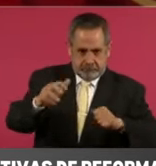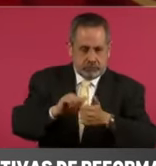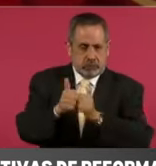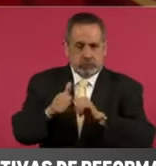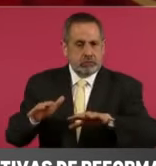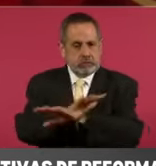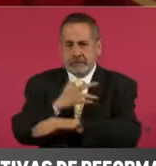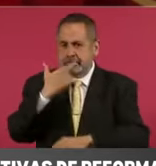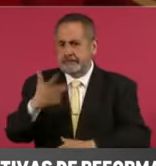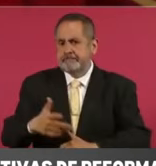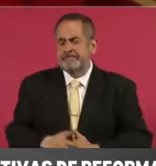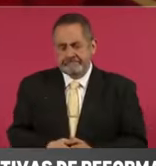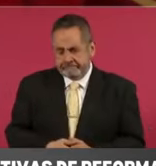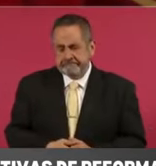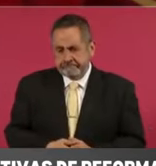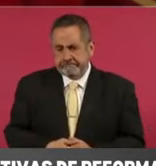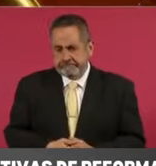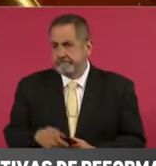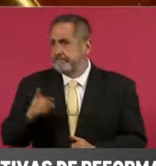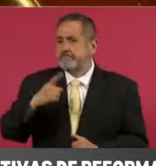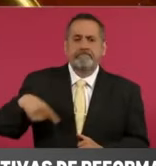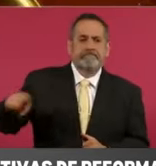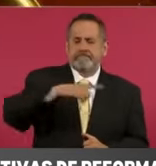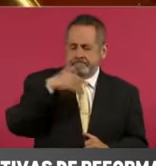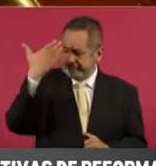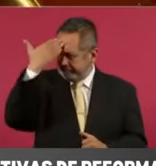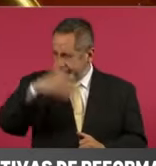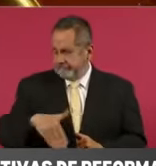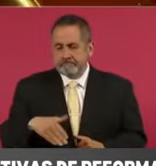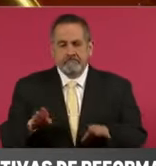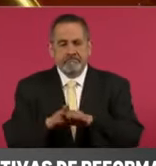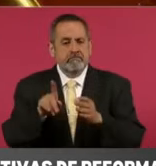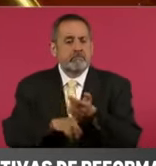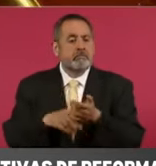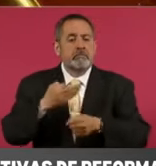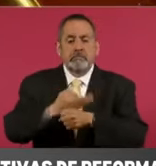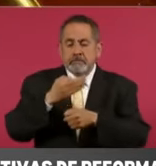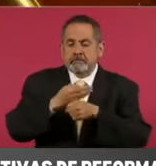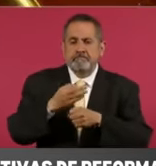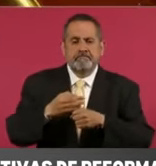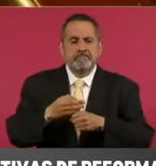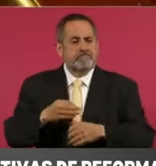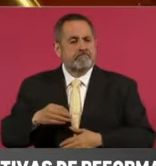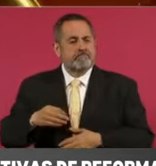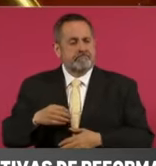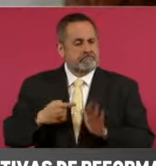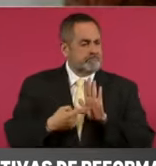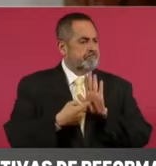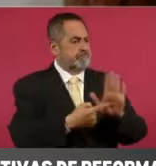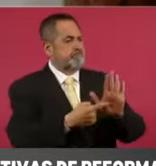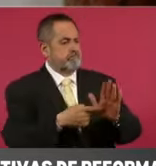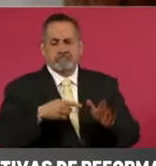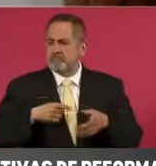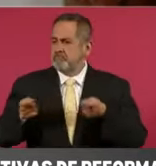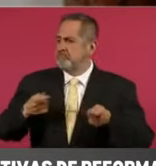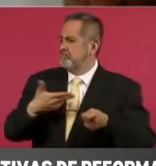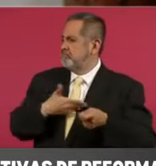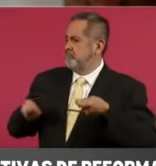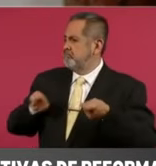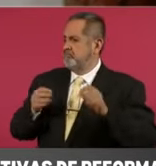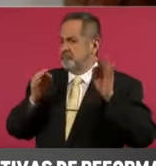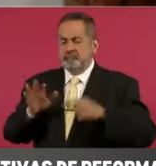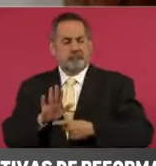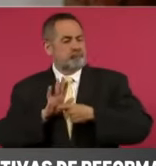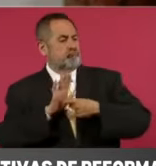Además, como es sabido por muchos, estamos predicando y gobernando con el ejemplo. Ya ha quedado